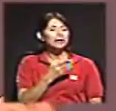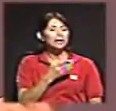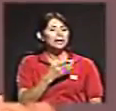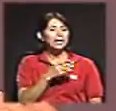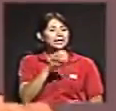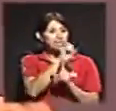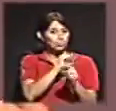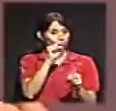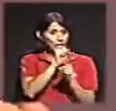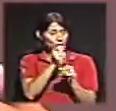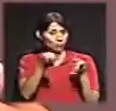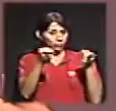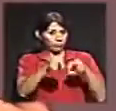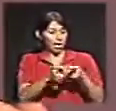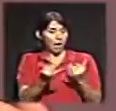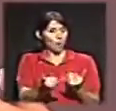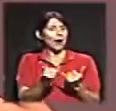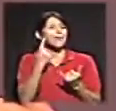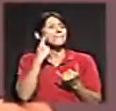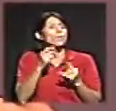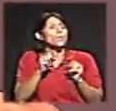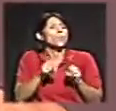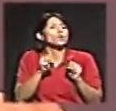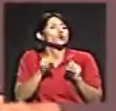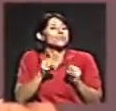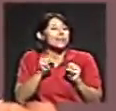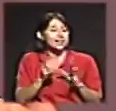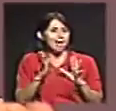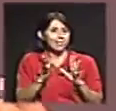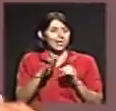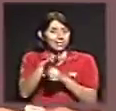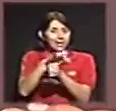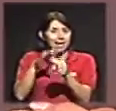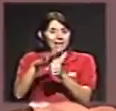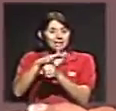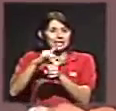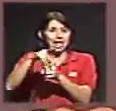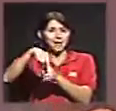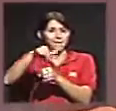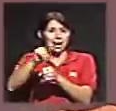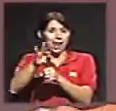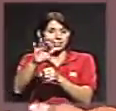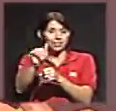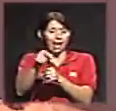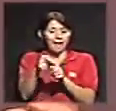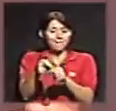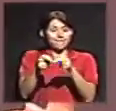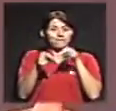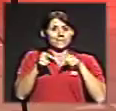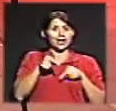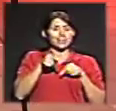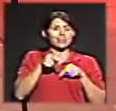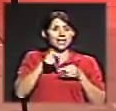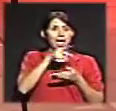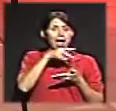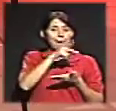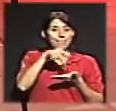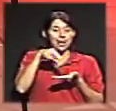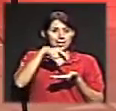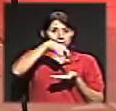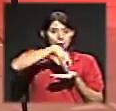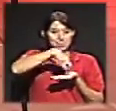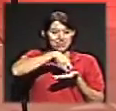la posibilidad de que se entregue en concesión la Isla Plata frente a Playa Flamingo, Cantón de Santa Cruz. Doña